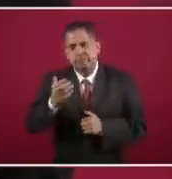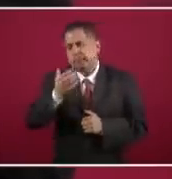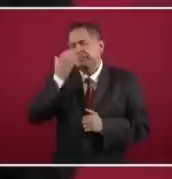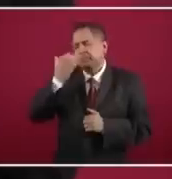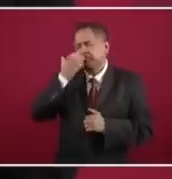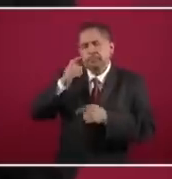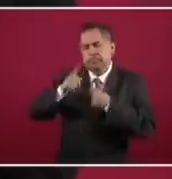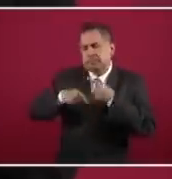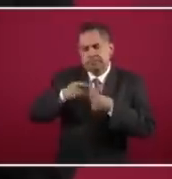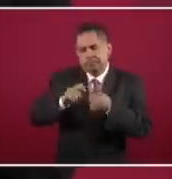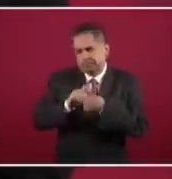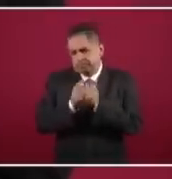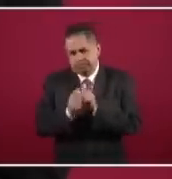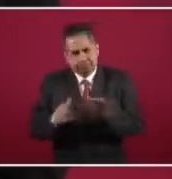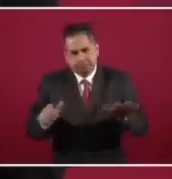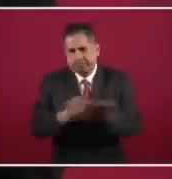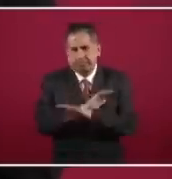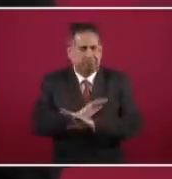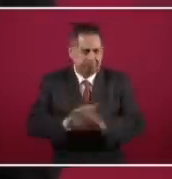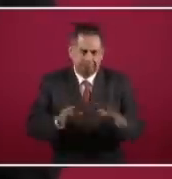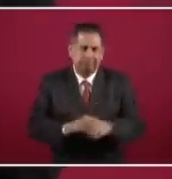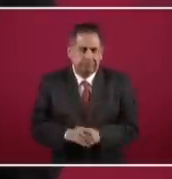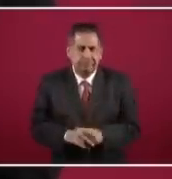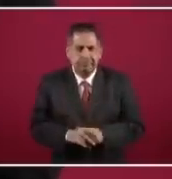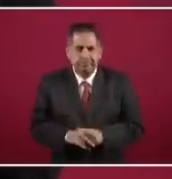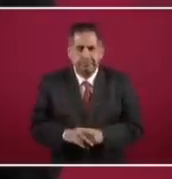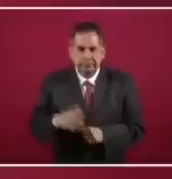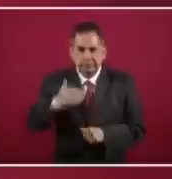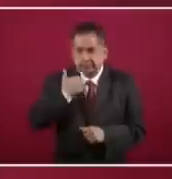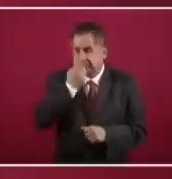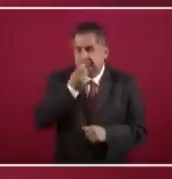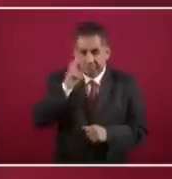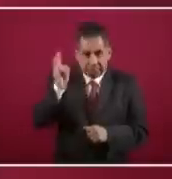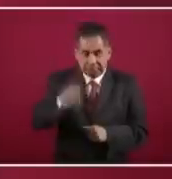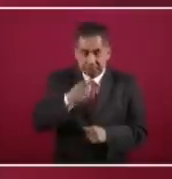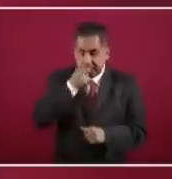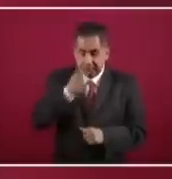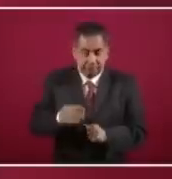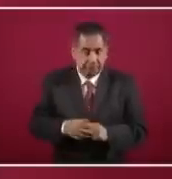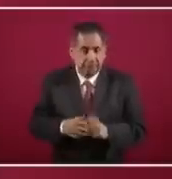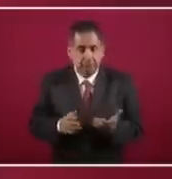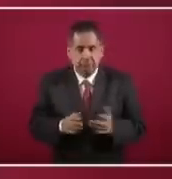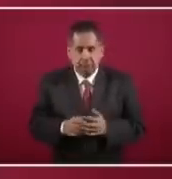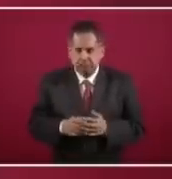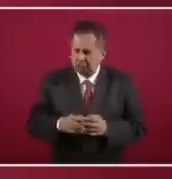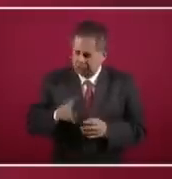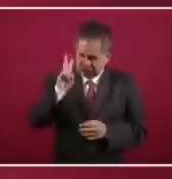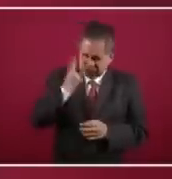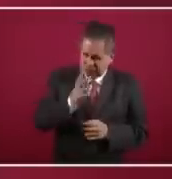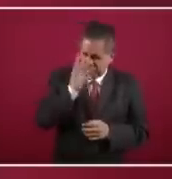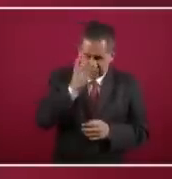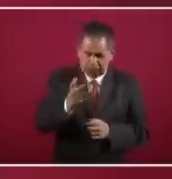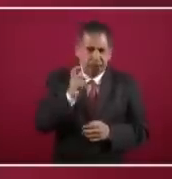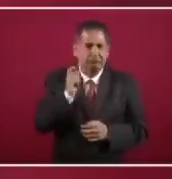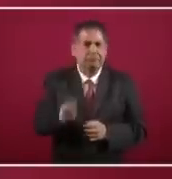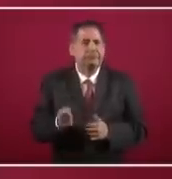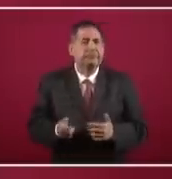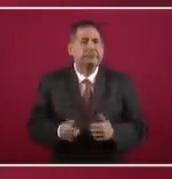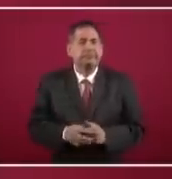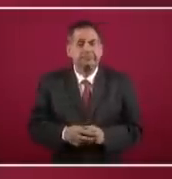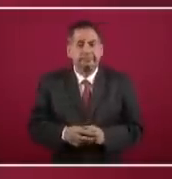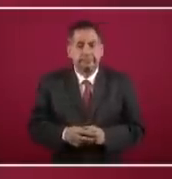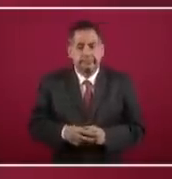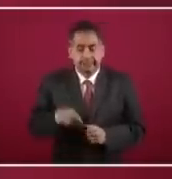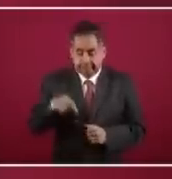tradición está cambiando. Yo quisiera de verdad decirles así categóricamente que